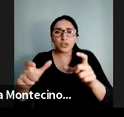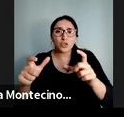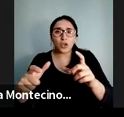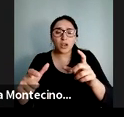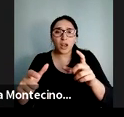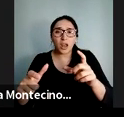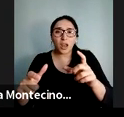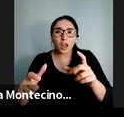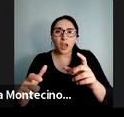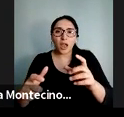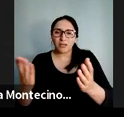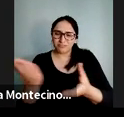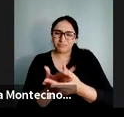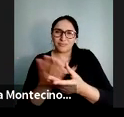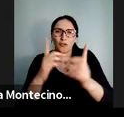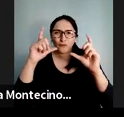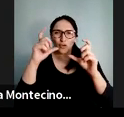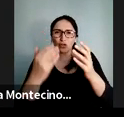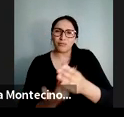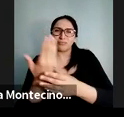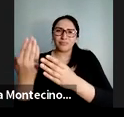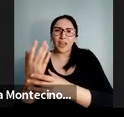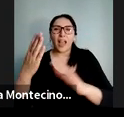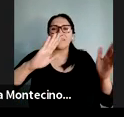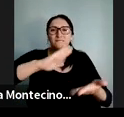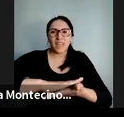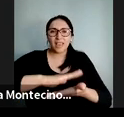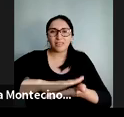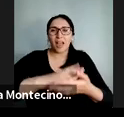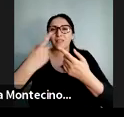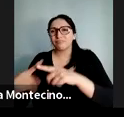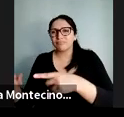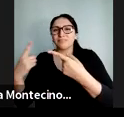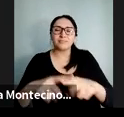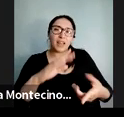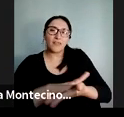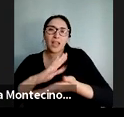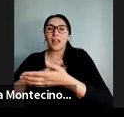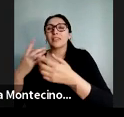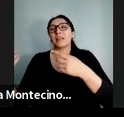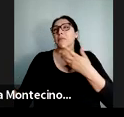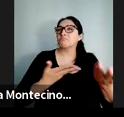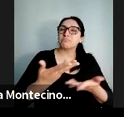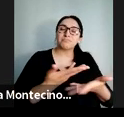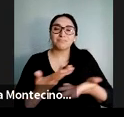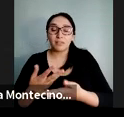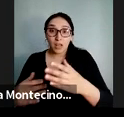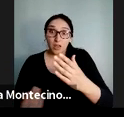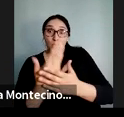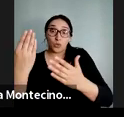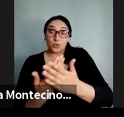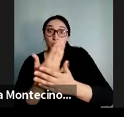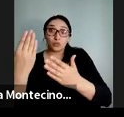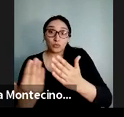álbumes eternos de fotografías de fiestas, de eventos, de todo tipo. Y muchas veces sin